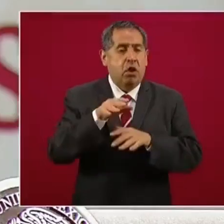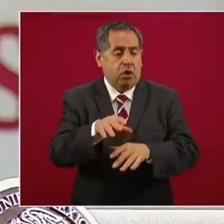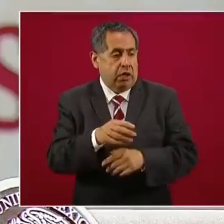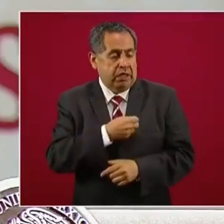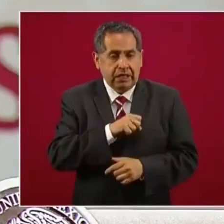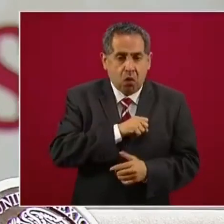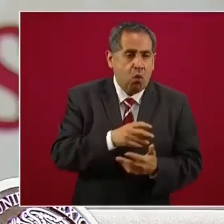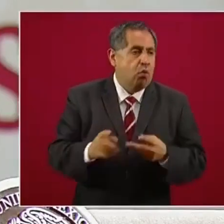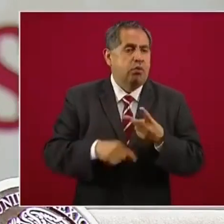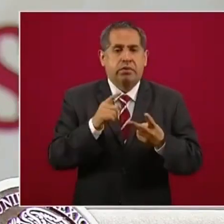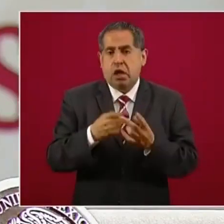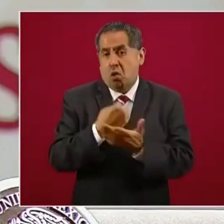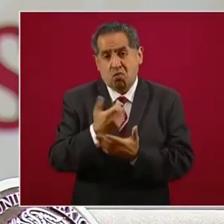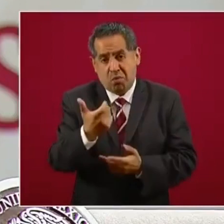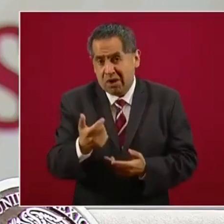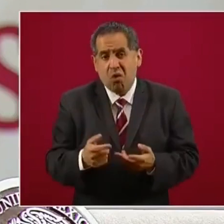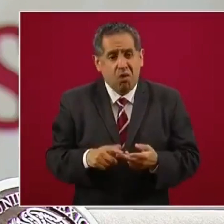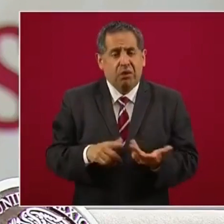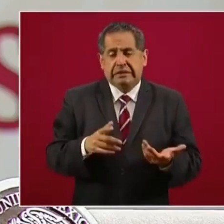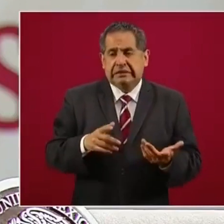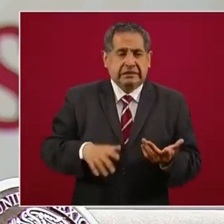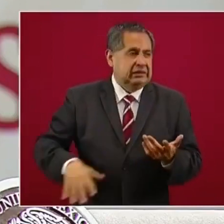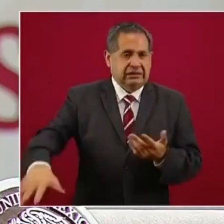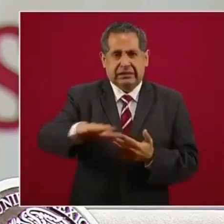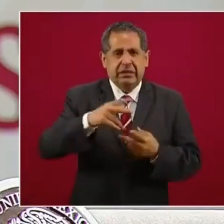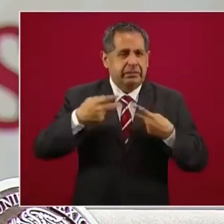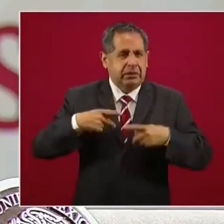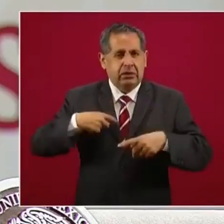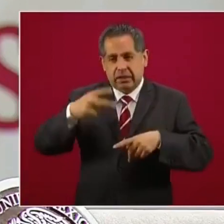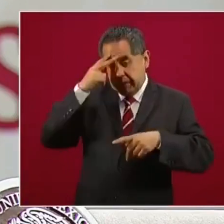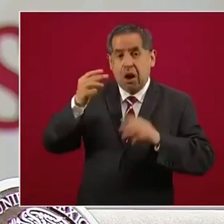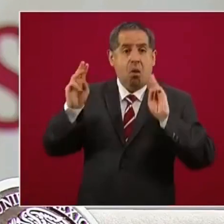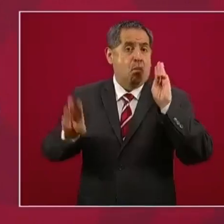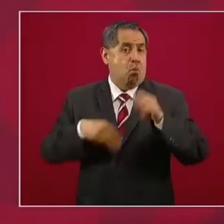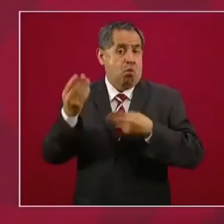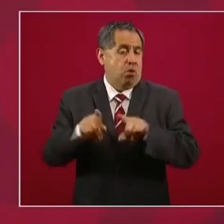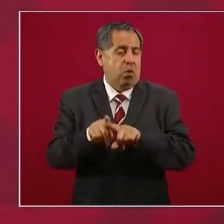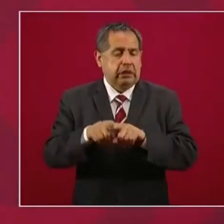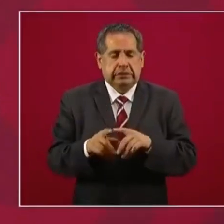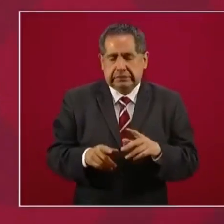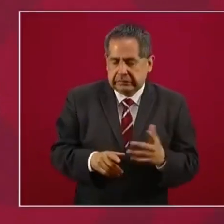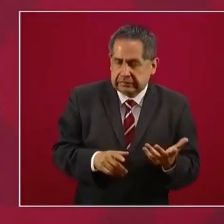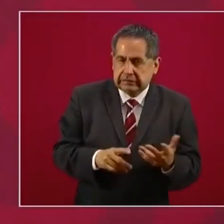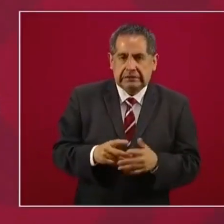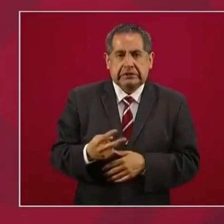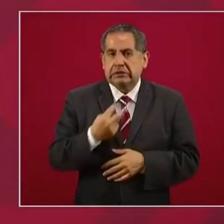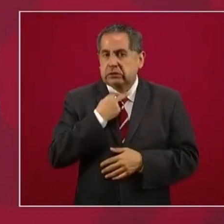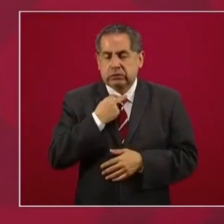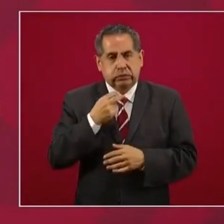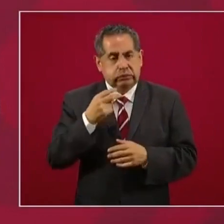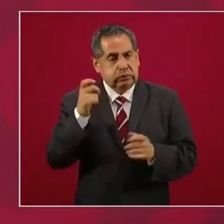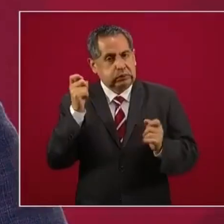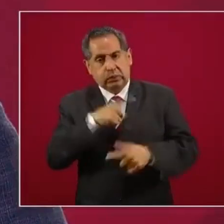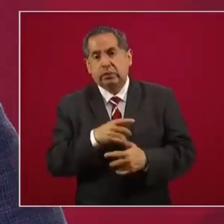lo social y en lo económico para nuestra población y para el resto del mundo ha sido de gran magnitud.